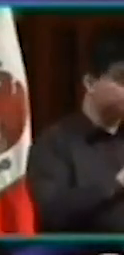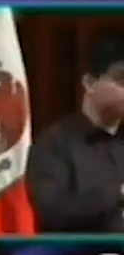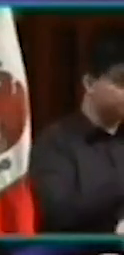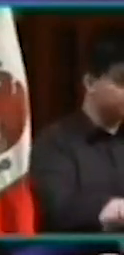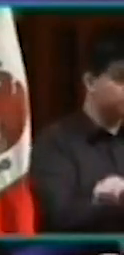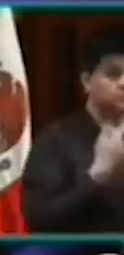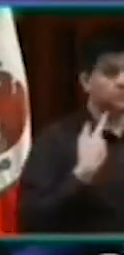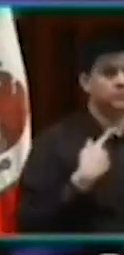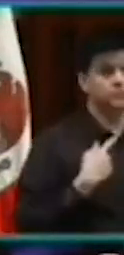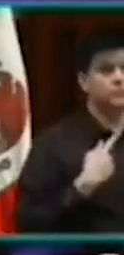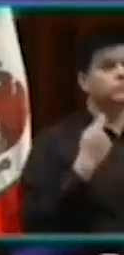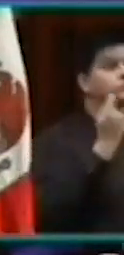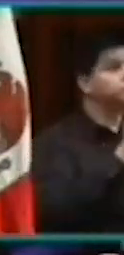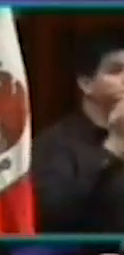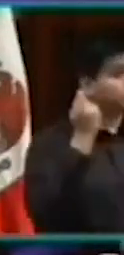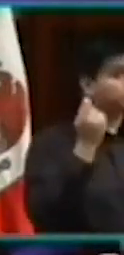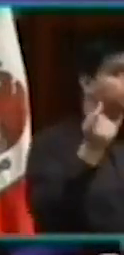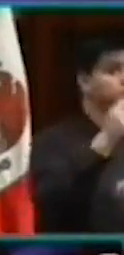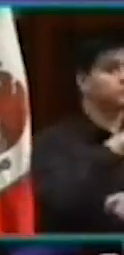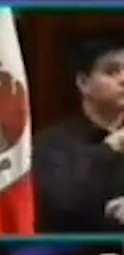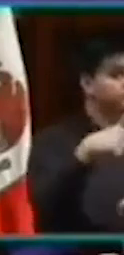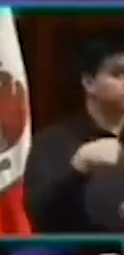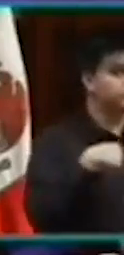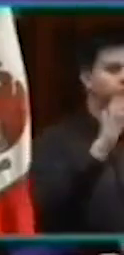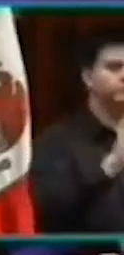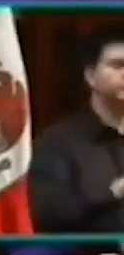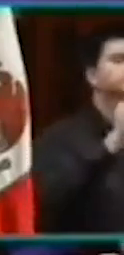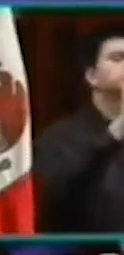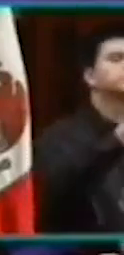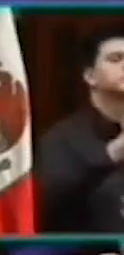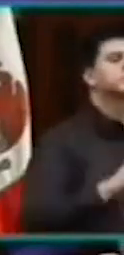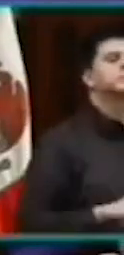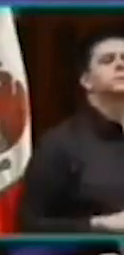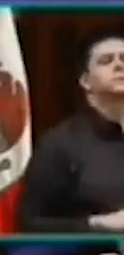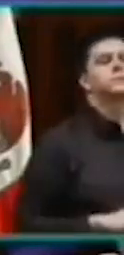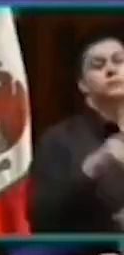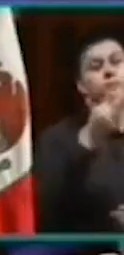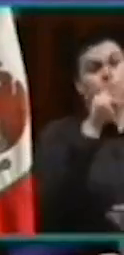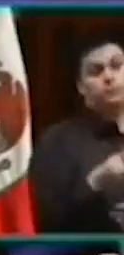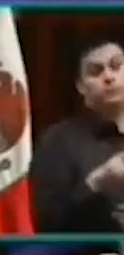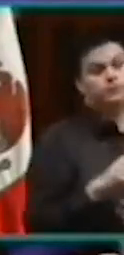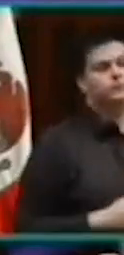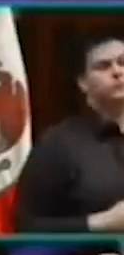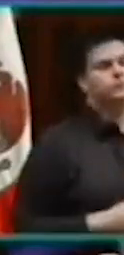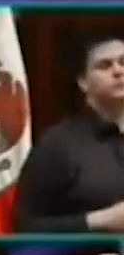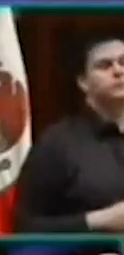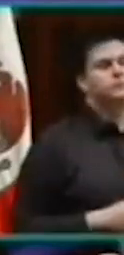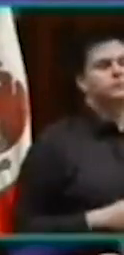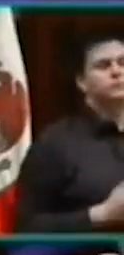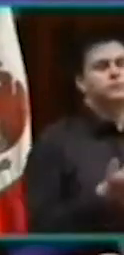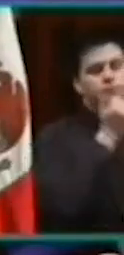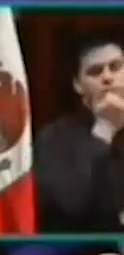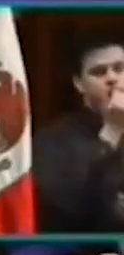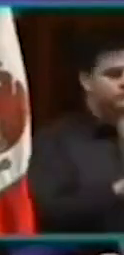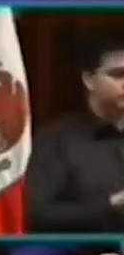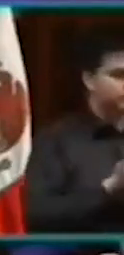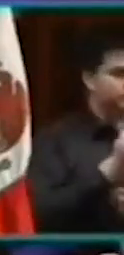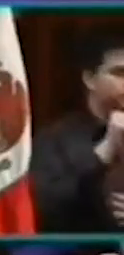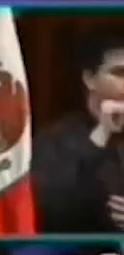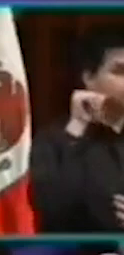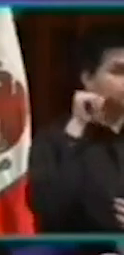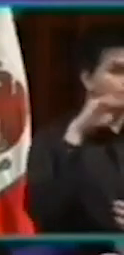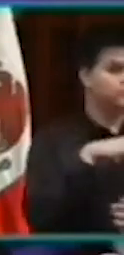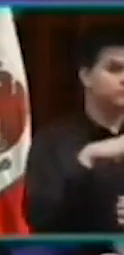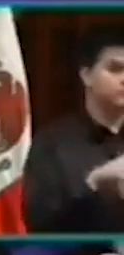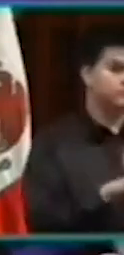carretera nacional y posteriormente se llamado a comparecer ante los diputados el director del instituto de movilidad